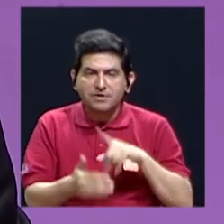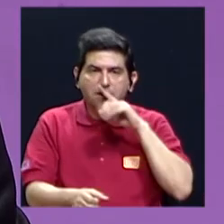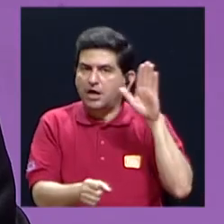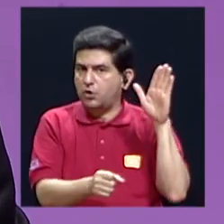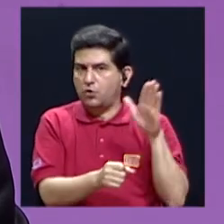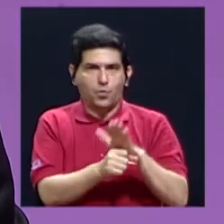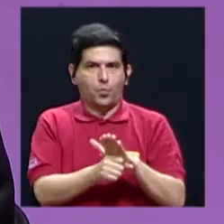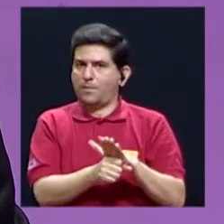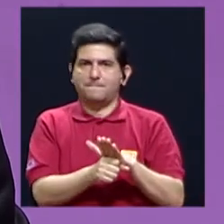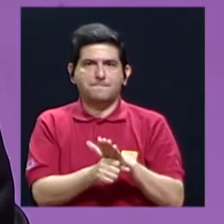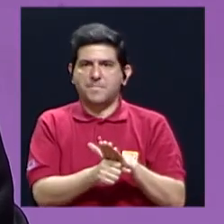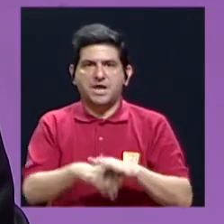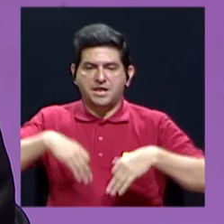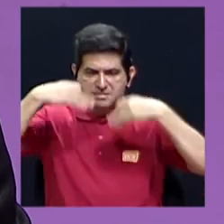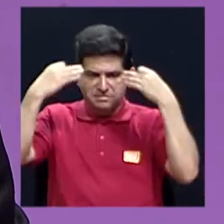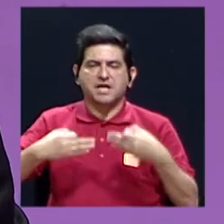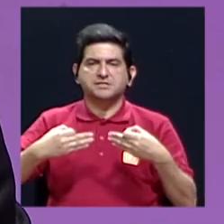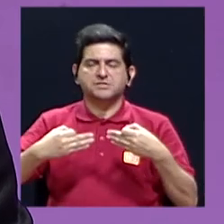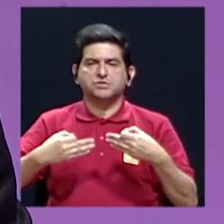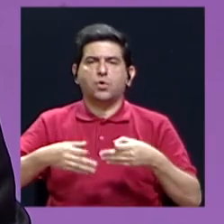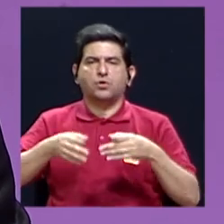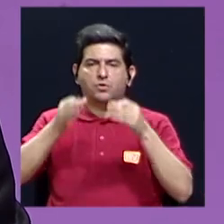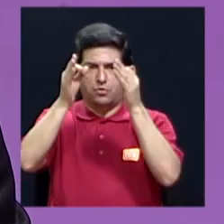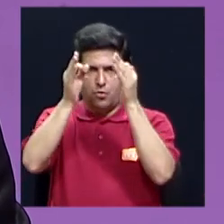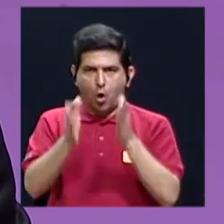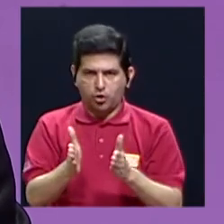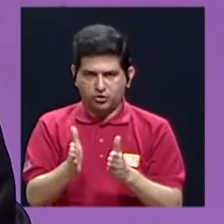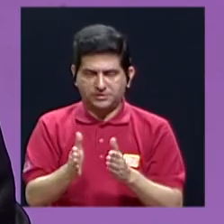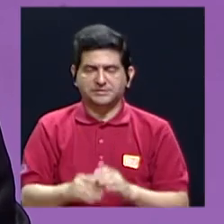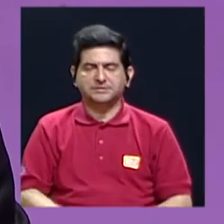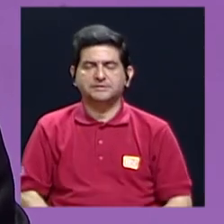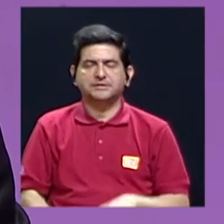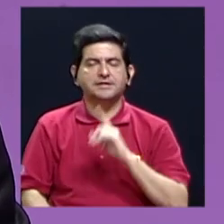incumplir con la sentencia de la Corte. La sentencia de la